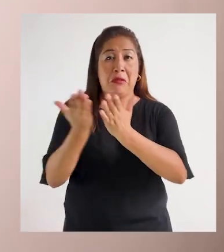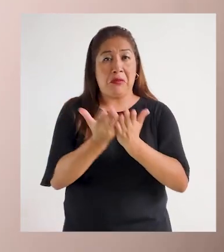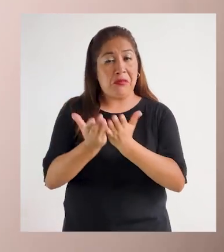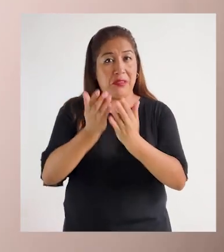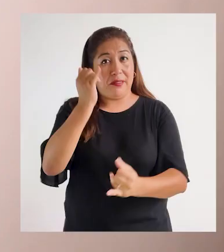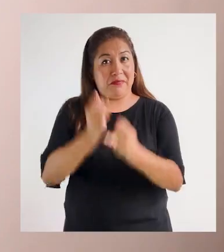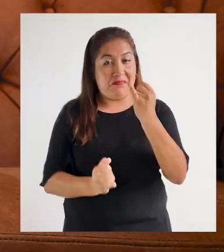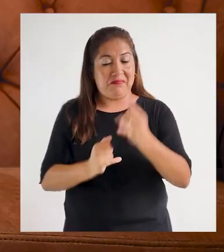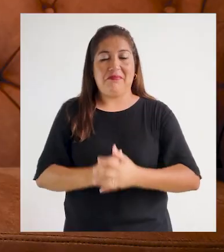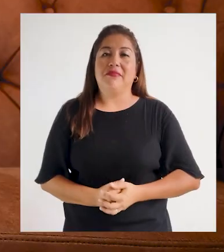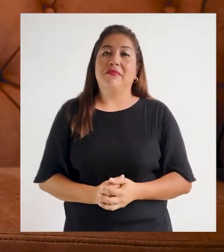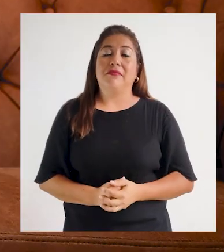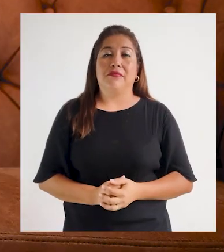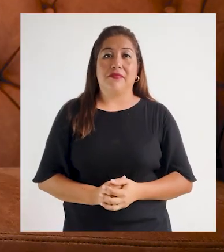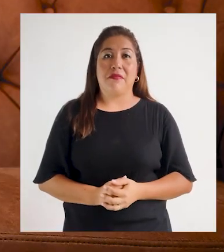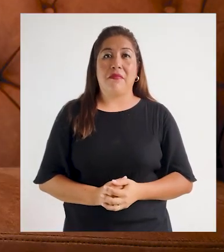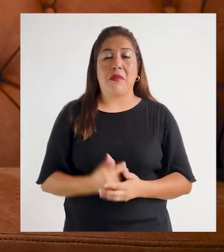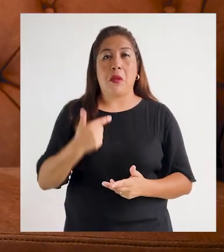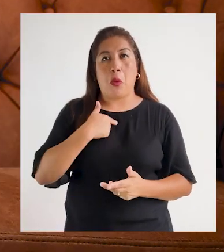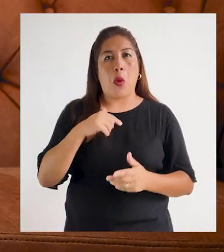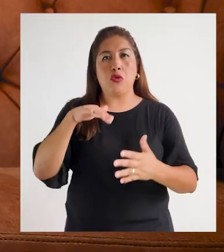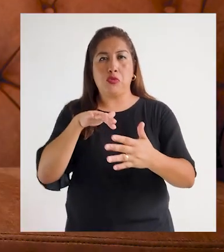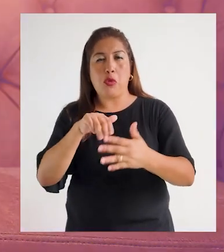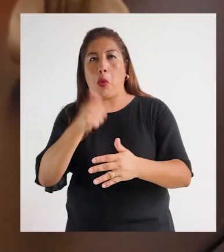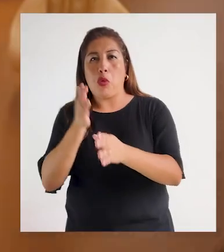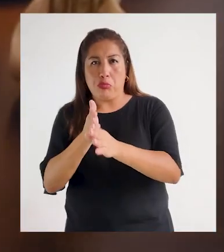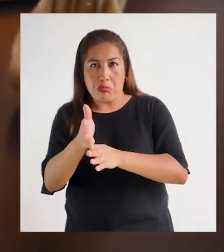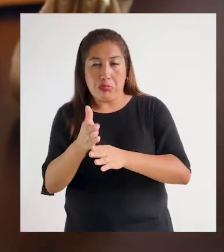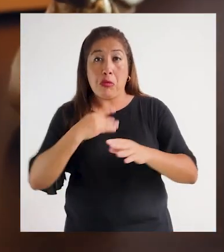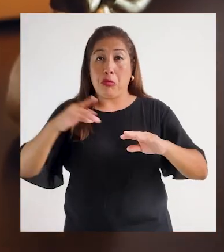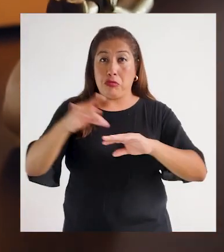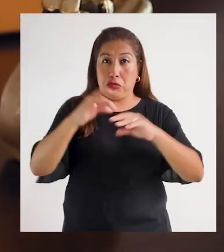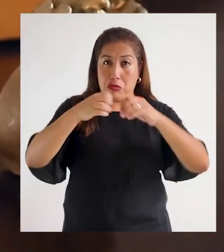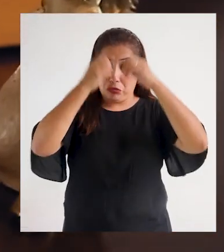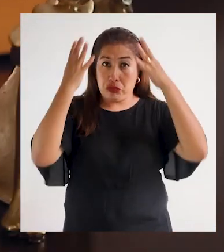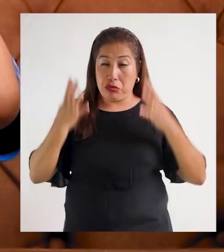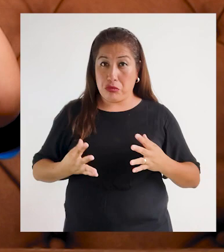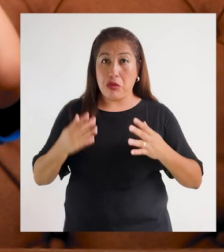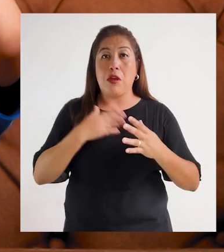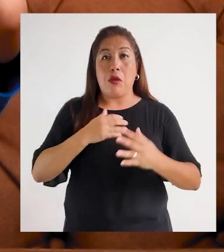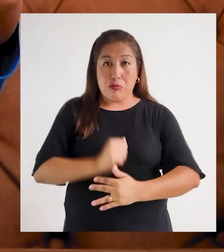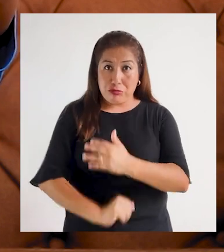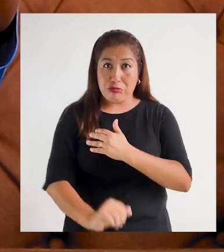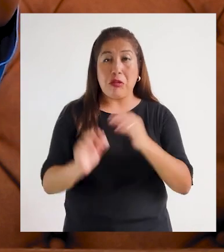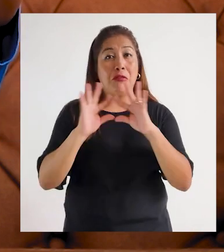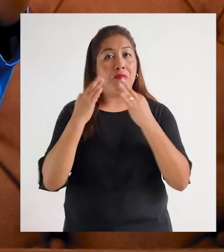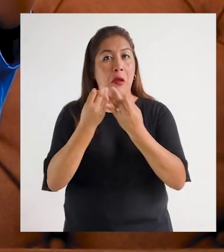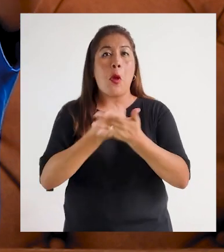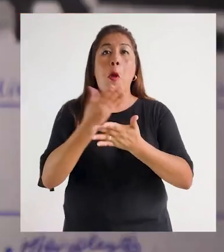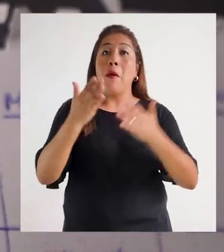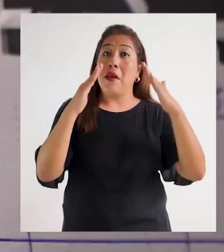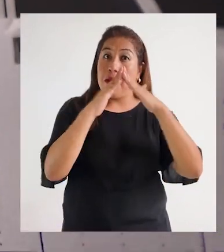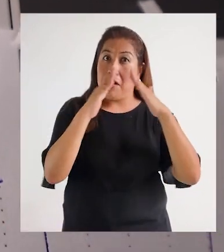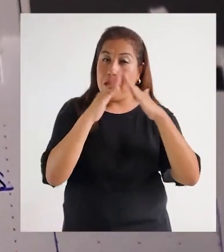de estudiar, me embarqué en otra carrera, me casé, tuve mi hermoso hijo, tengo mi familia, me compré